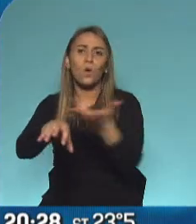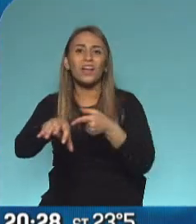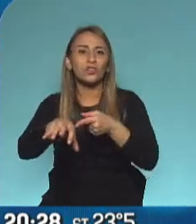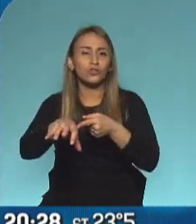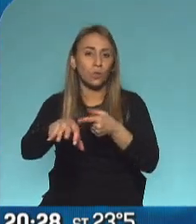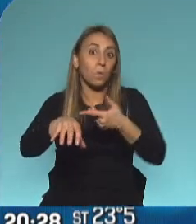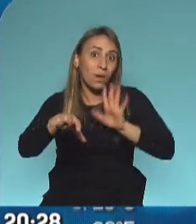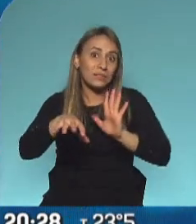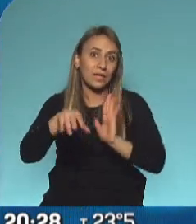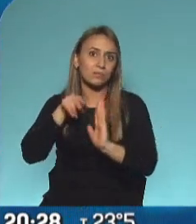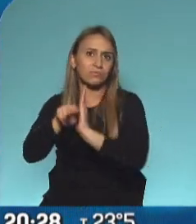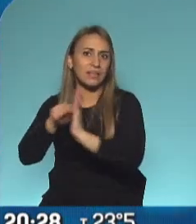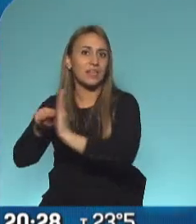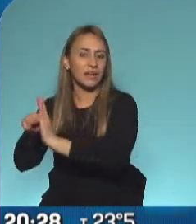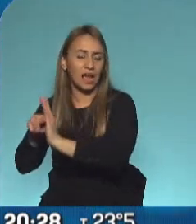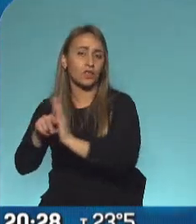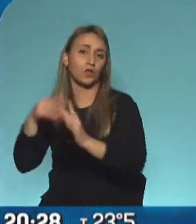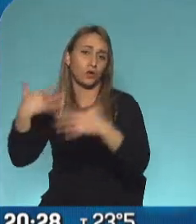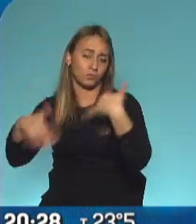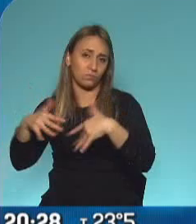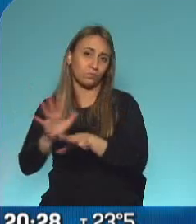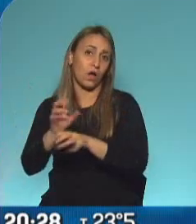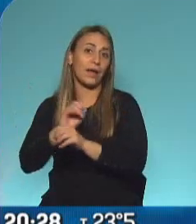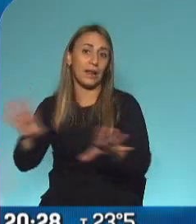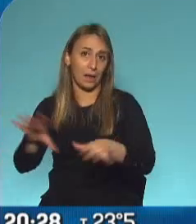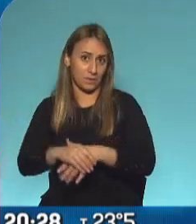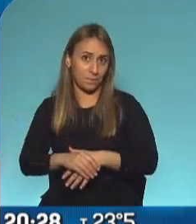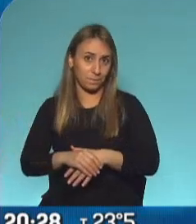previos, de que sean pacientes graves, de caer en pacientes graves y no ocupar una cama de cuidado intensivo.